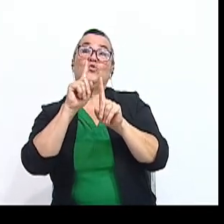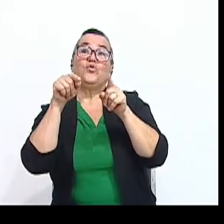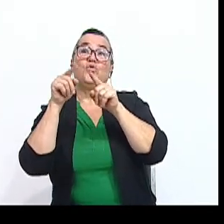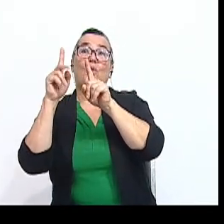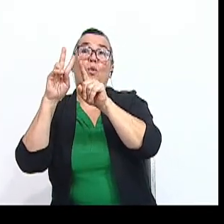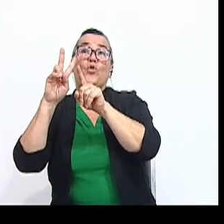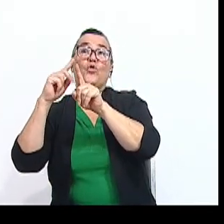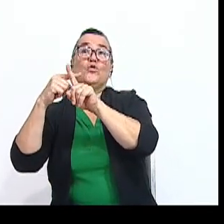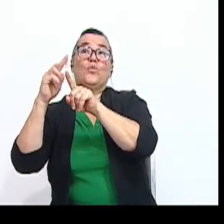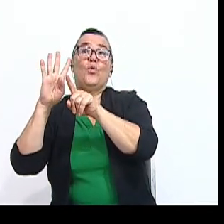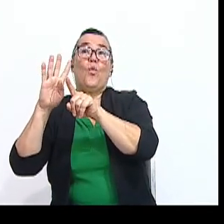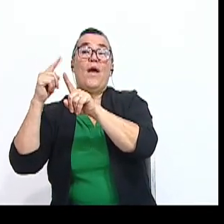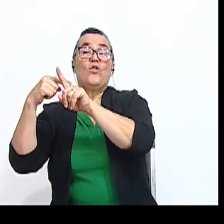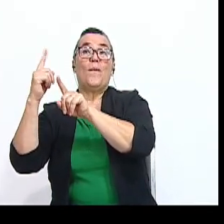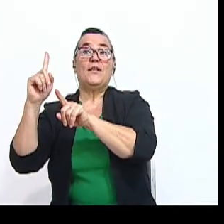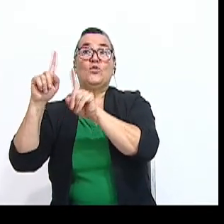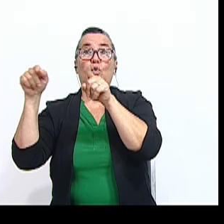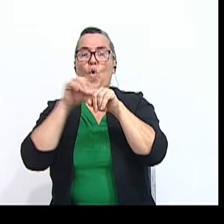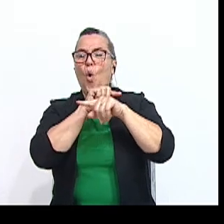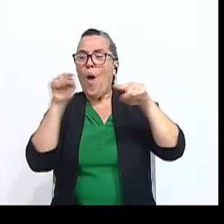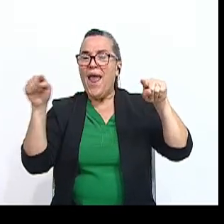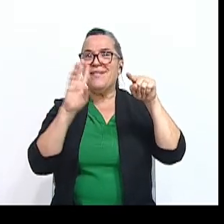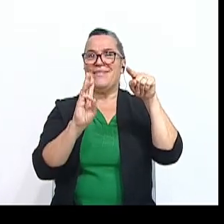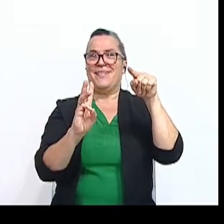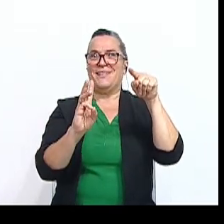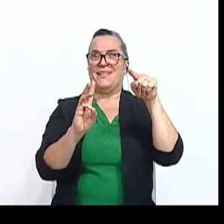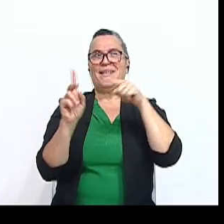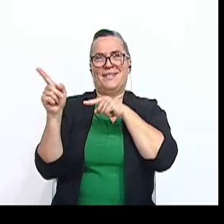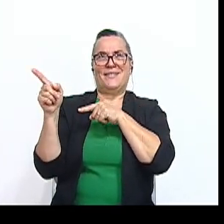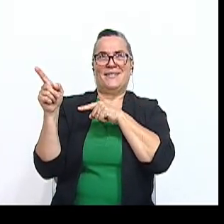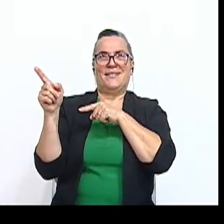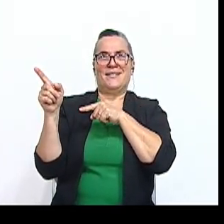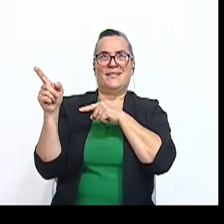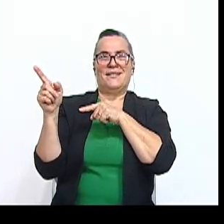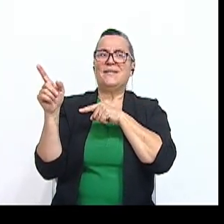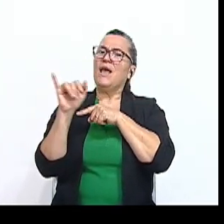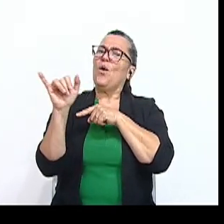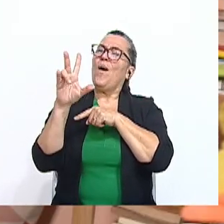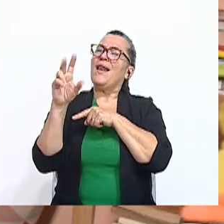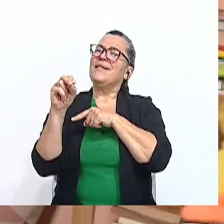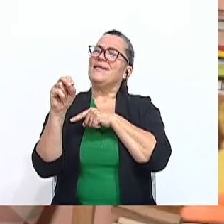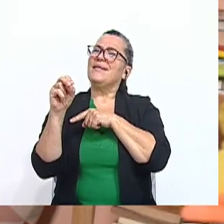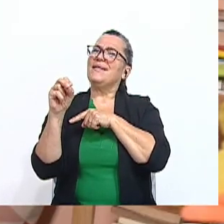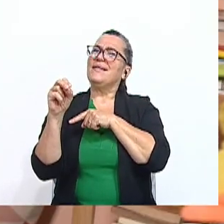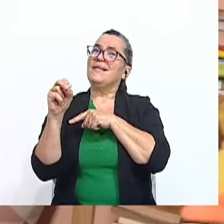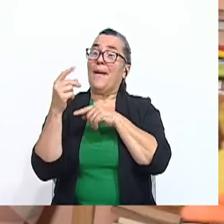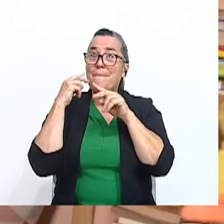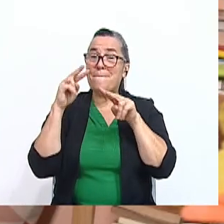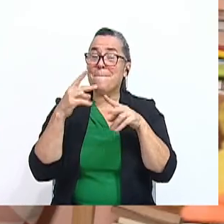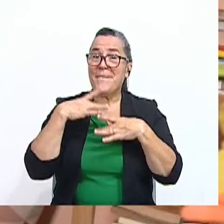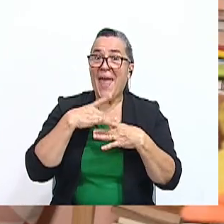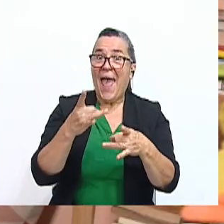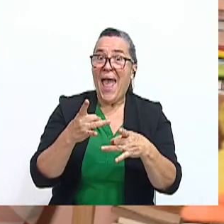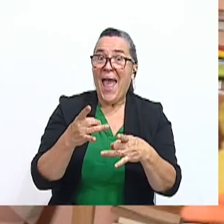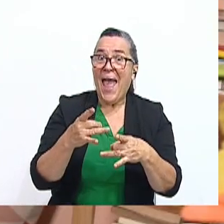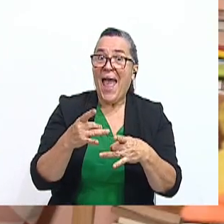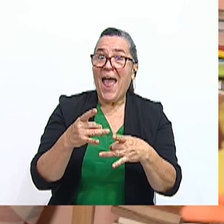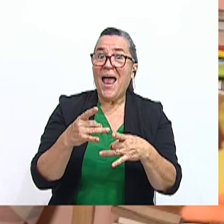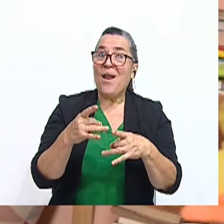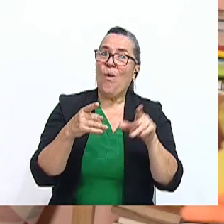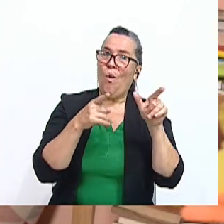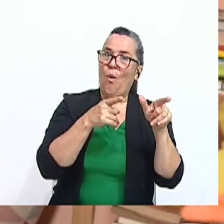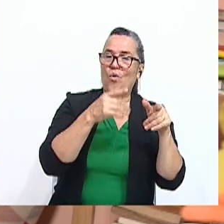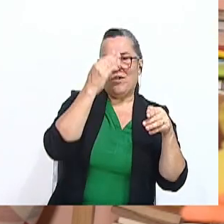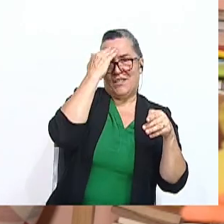2 por 4 más 1 dividido entre 6. Y eso es igual a 30. ¿Vieron qué interesante? Por un lado,